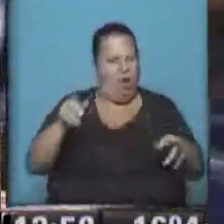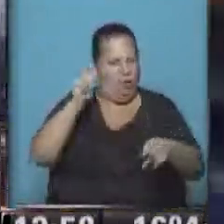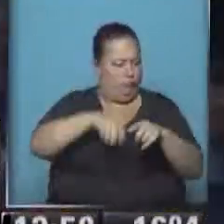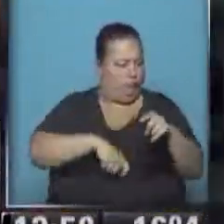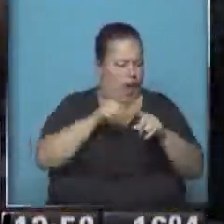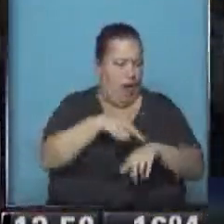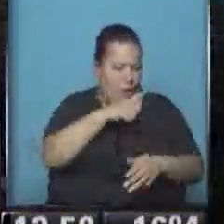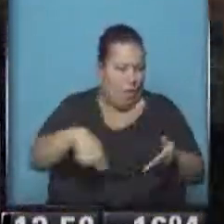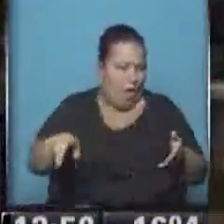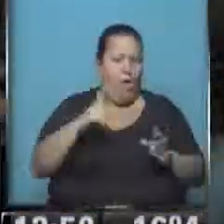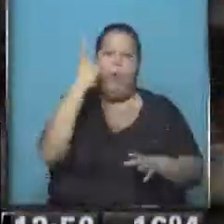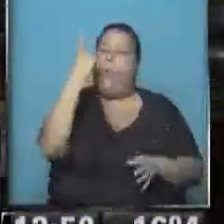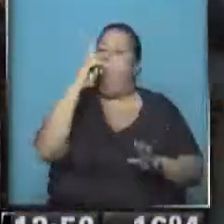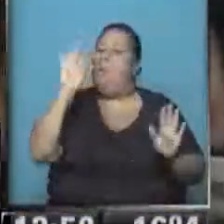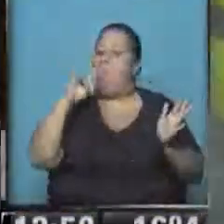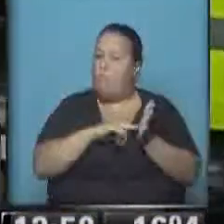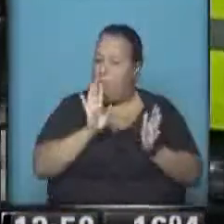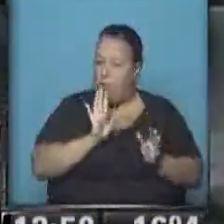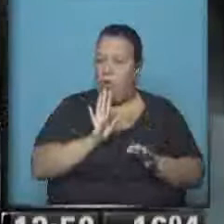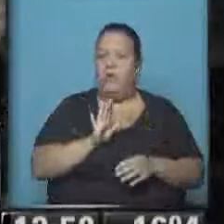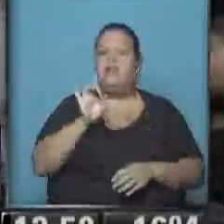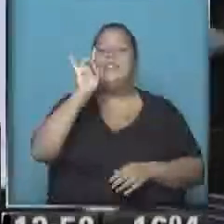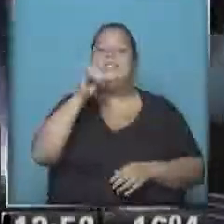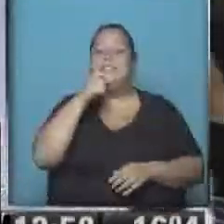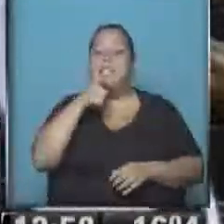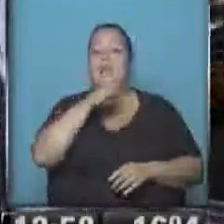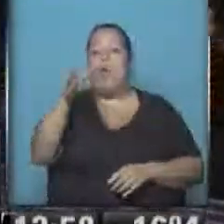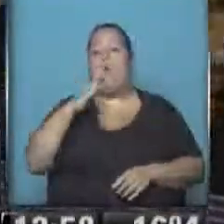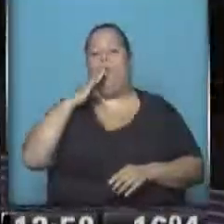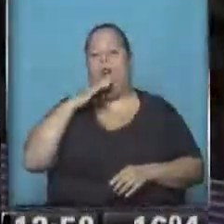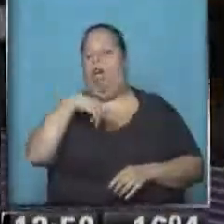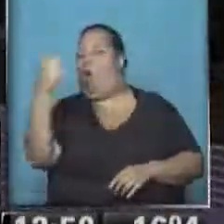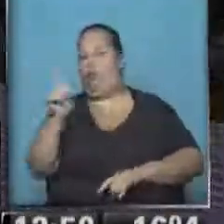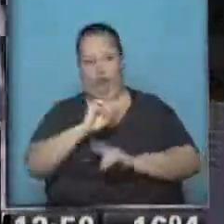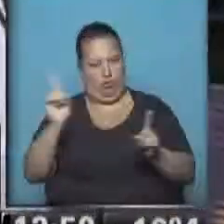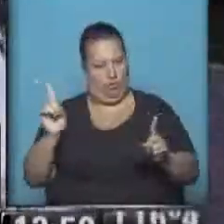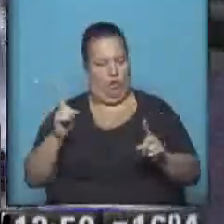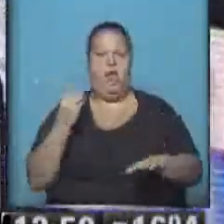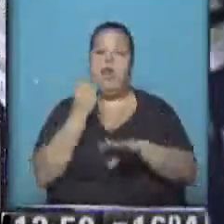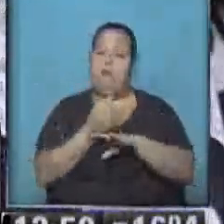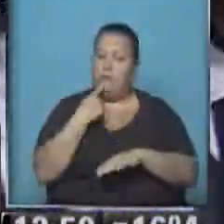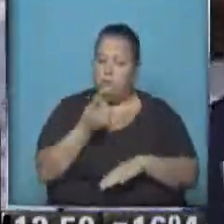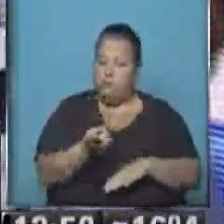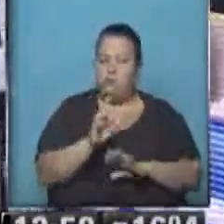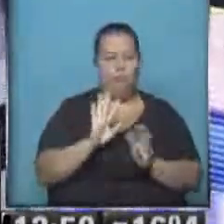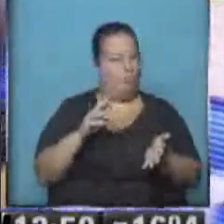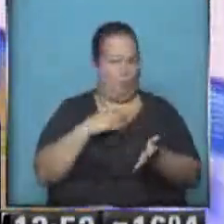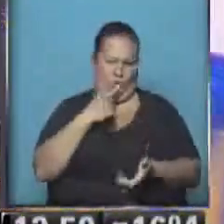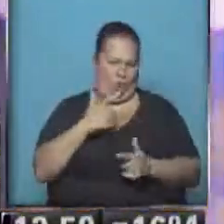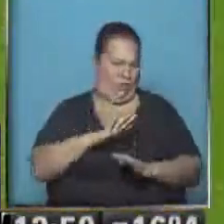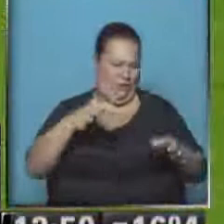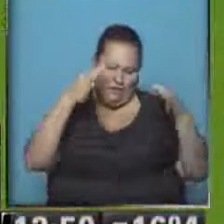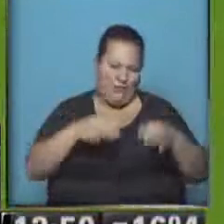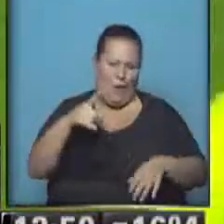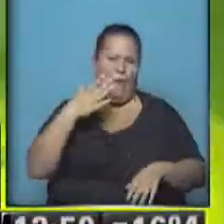contrato con una única condición. A ver. Que solamente podés ir a jugar a Boca. ¿Ah, sí? El representante le dijo, no tenga ninguna duda que